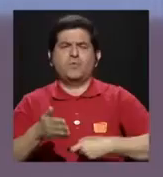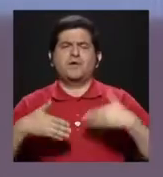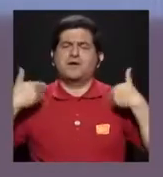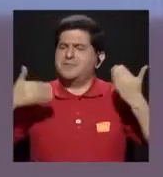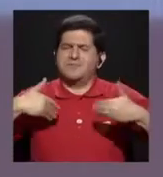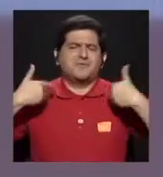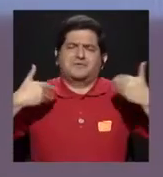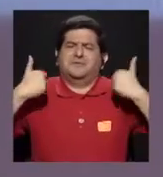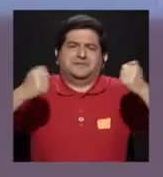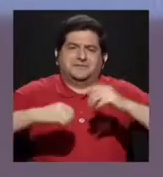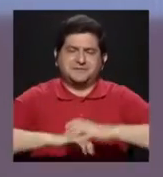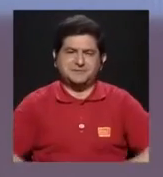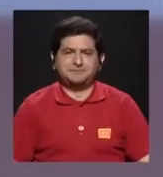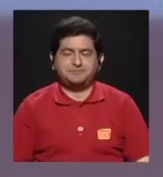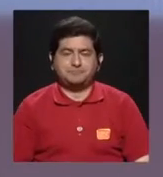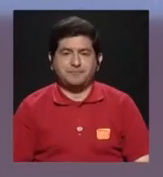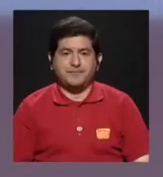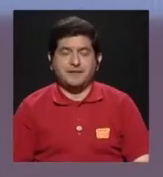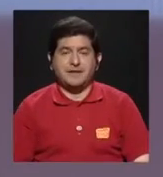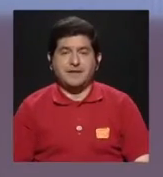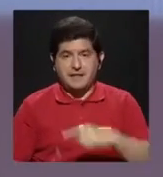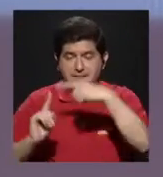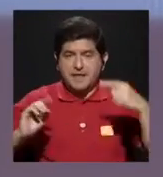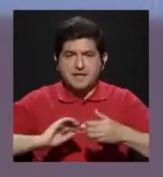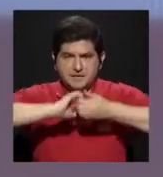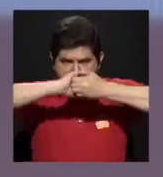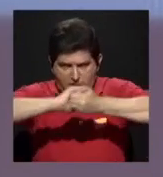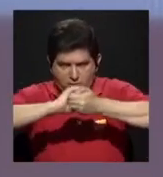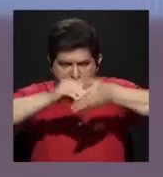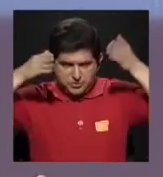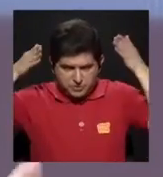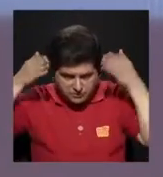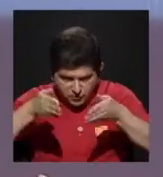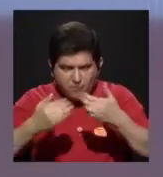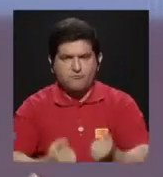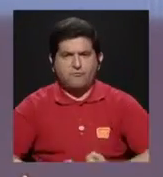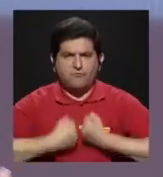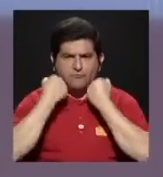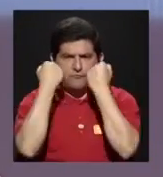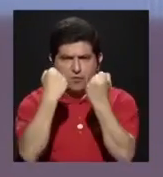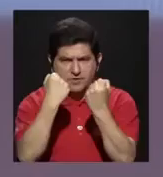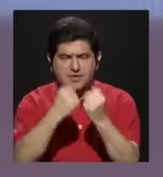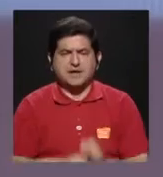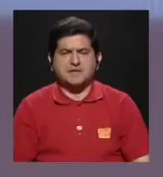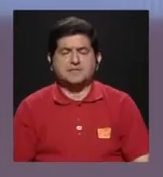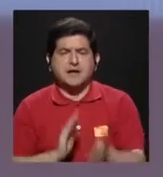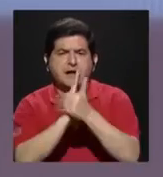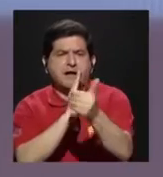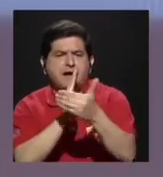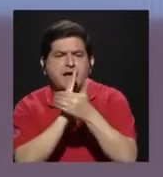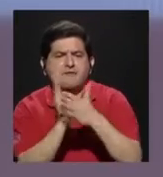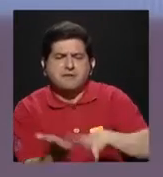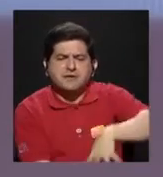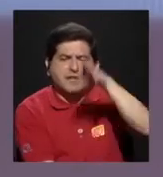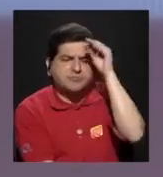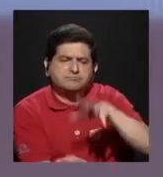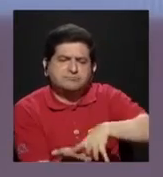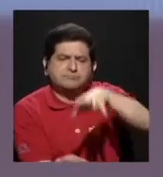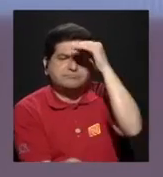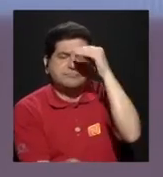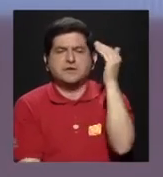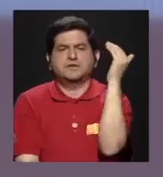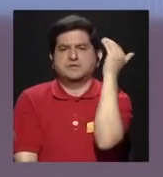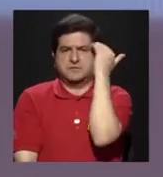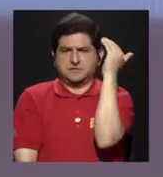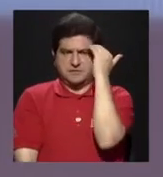alegres. Desde Copesolidar nos estamos enfocando en fortalecerlas a ellas, sus capacidades, que aprendan, que